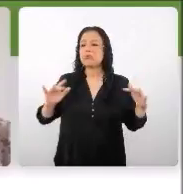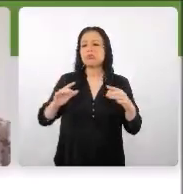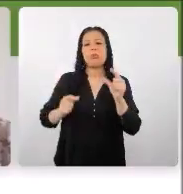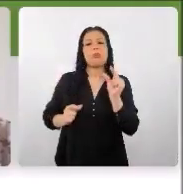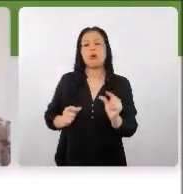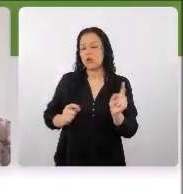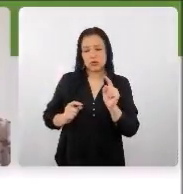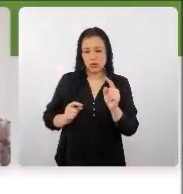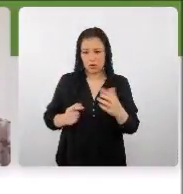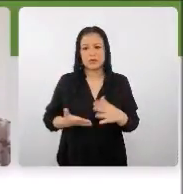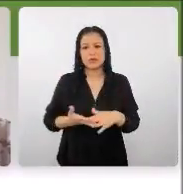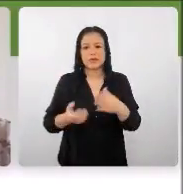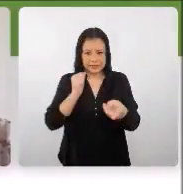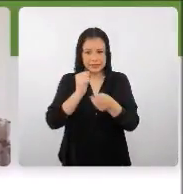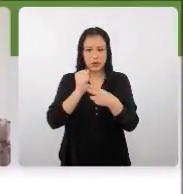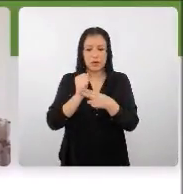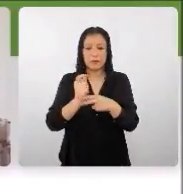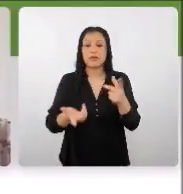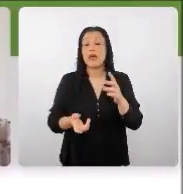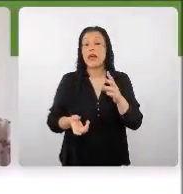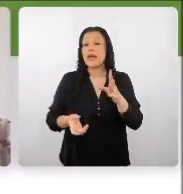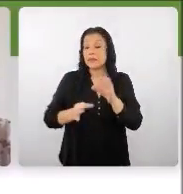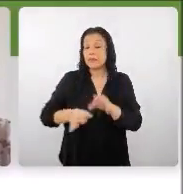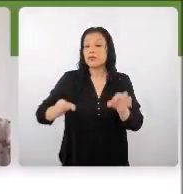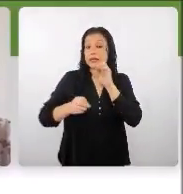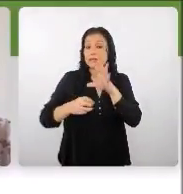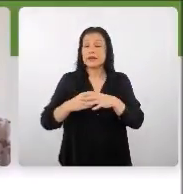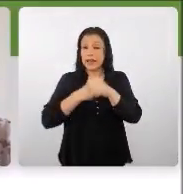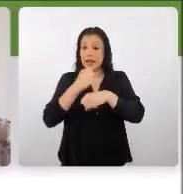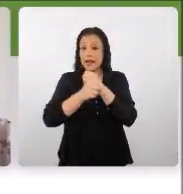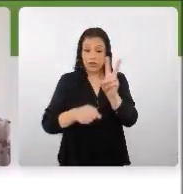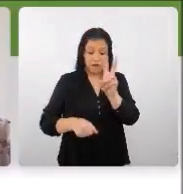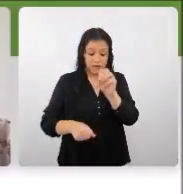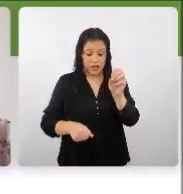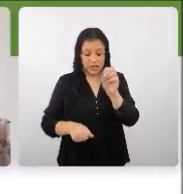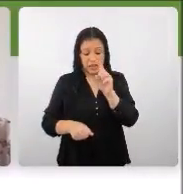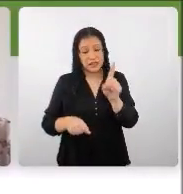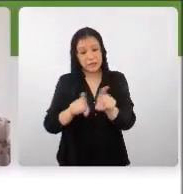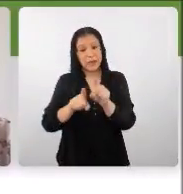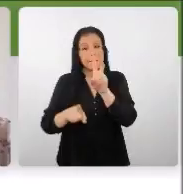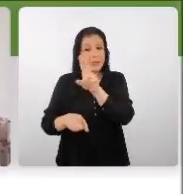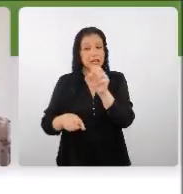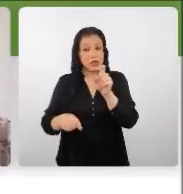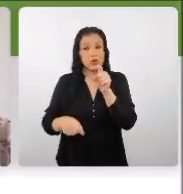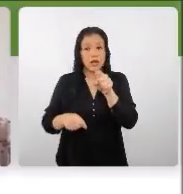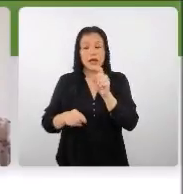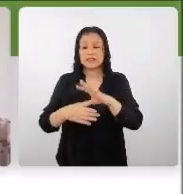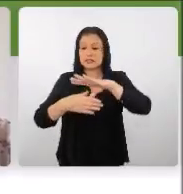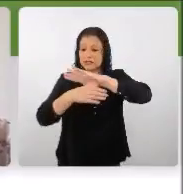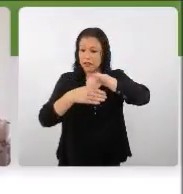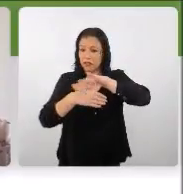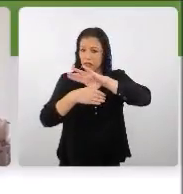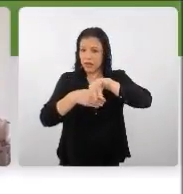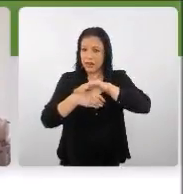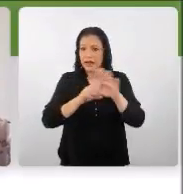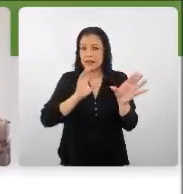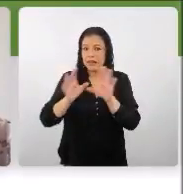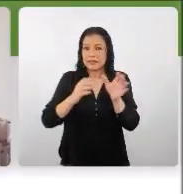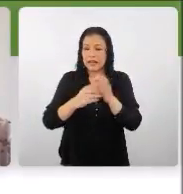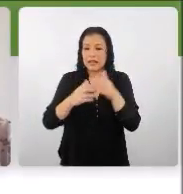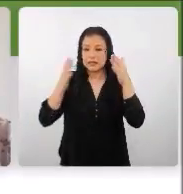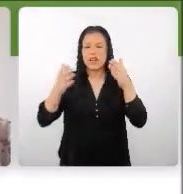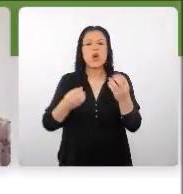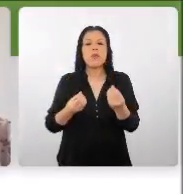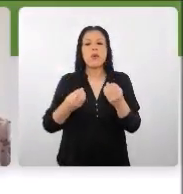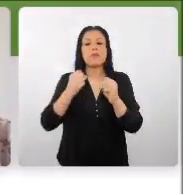ejemplo, cabe resaltar que en el 2020 y en el 2021, esta feria LATA Expo se desarrolló de manera